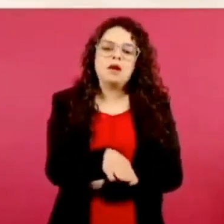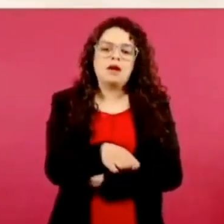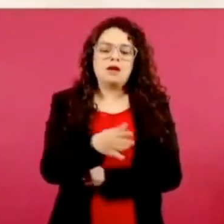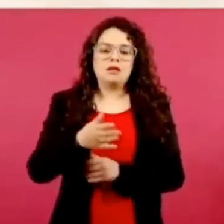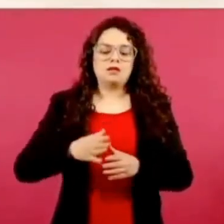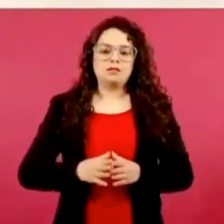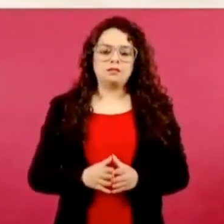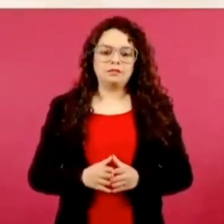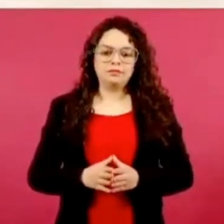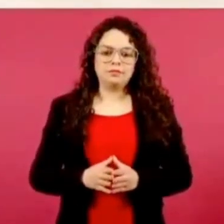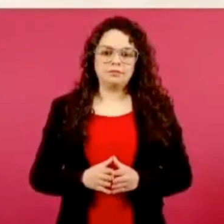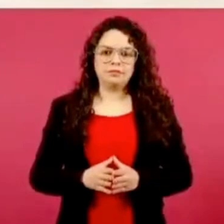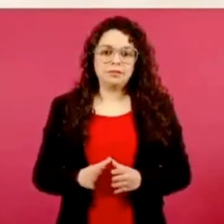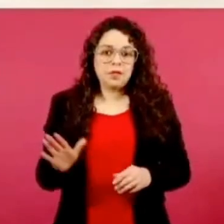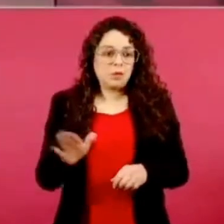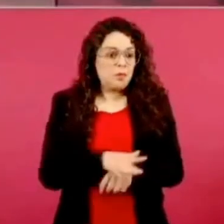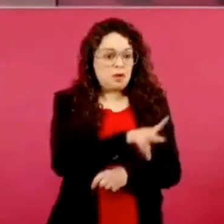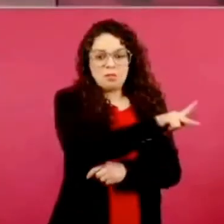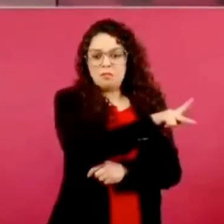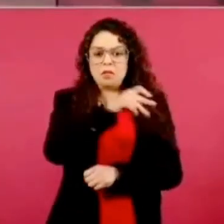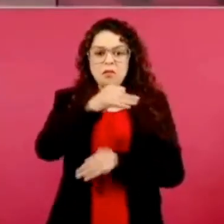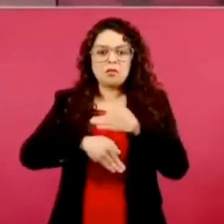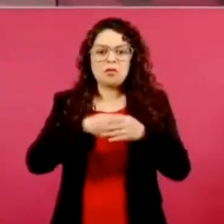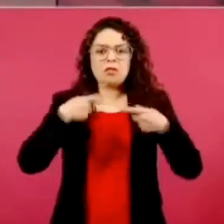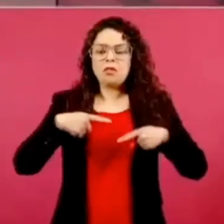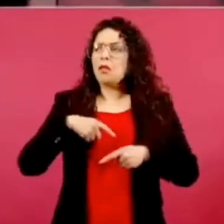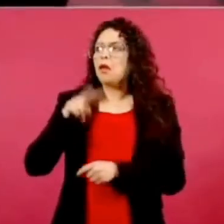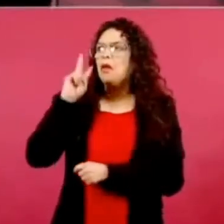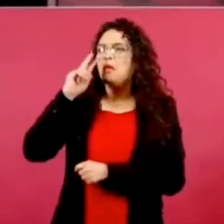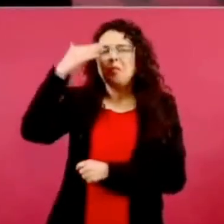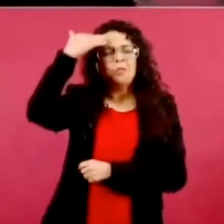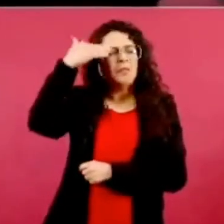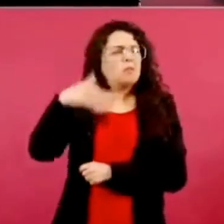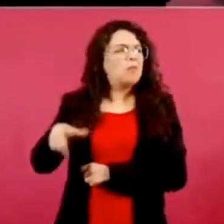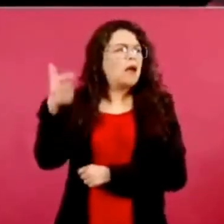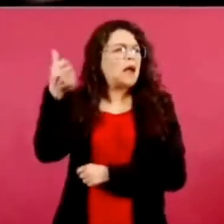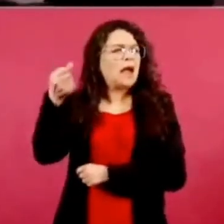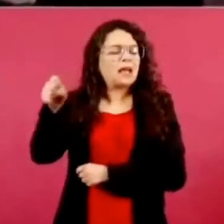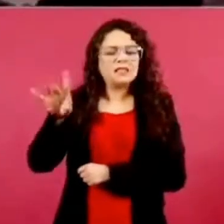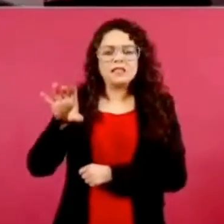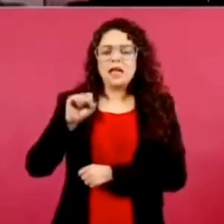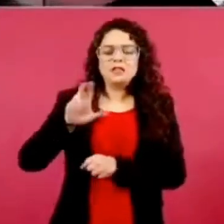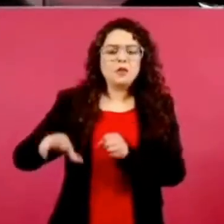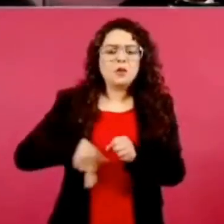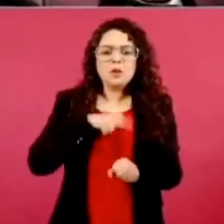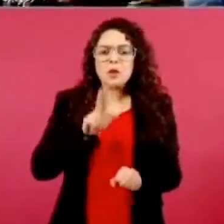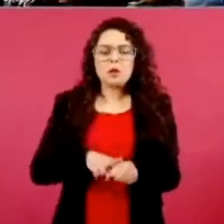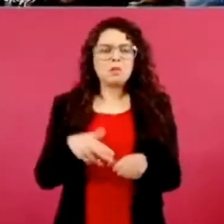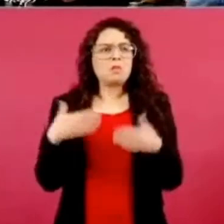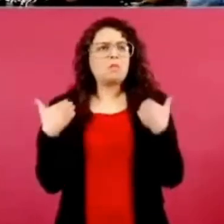porque se veía normal. Entonces todo el mundo sabía,